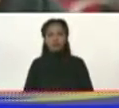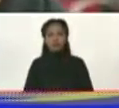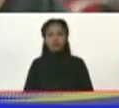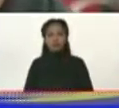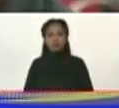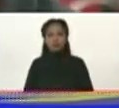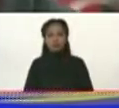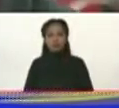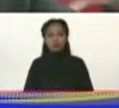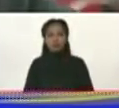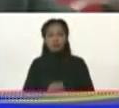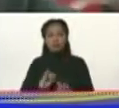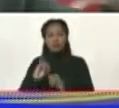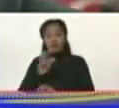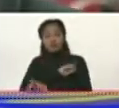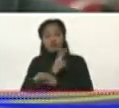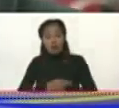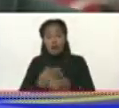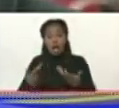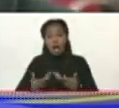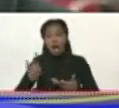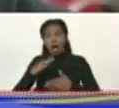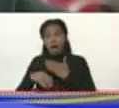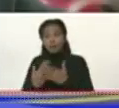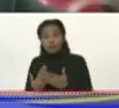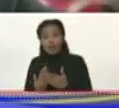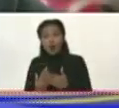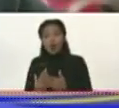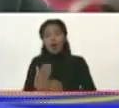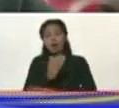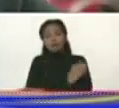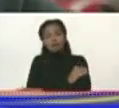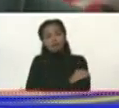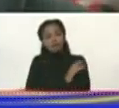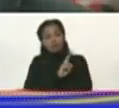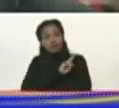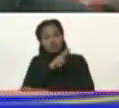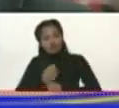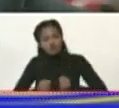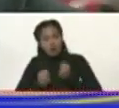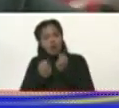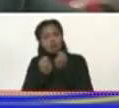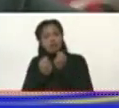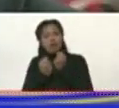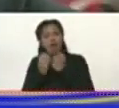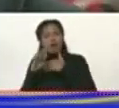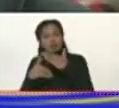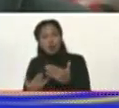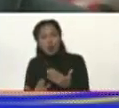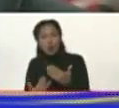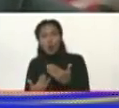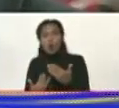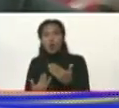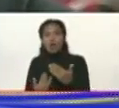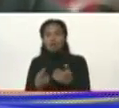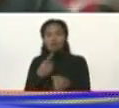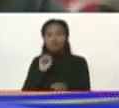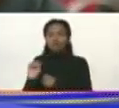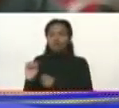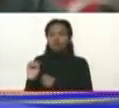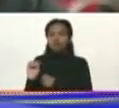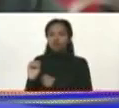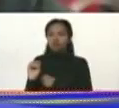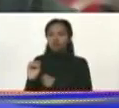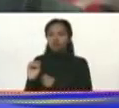esa fuerza que ha venido teniendo la ultraderecha. Pero esa ultraderecha es fascista y